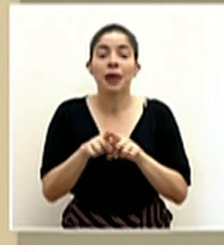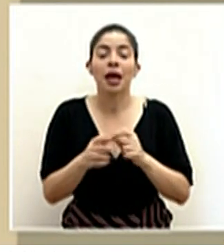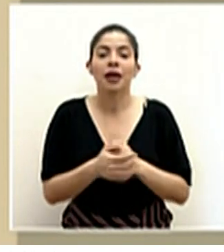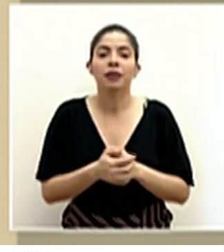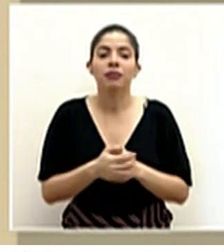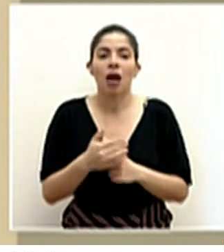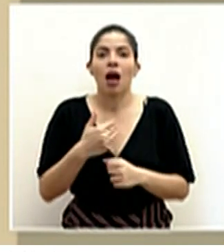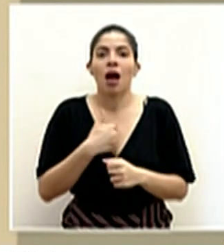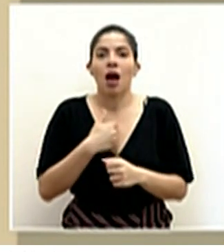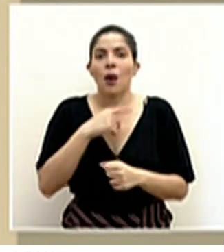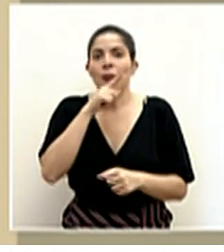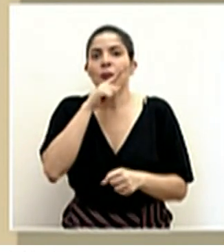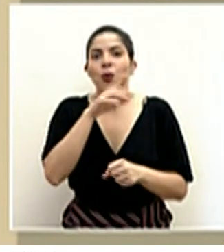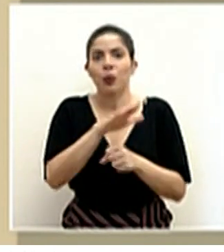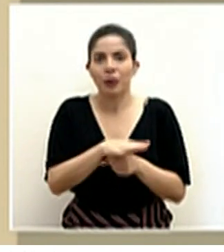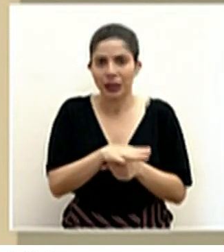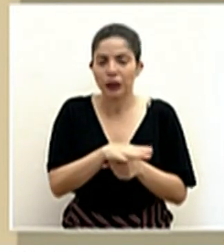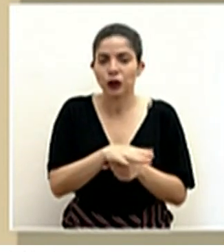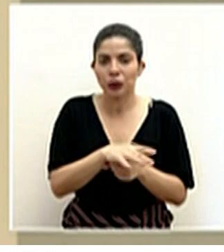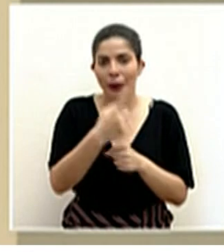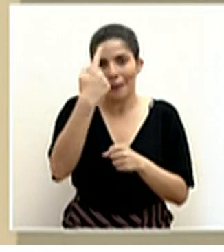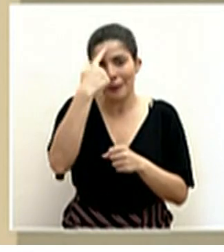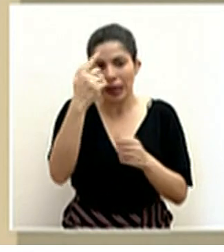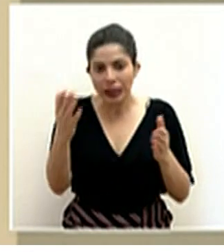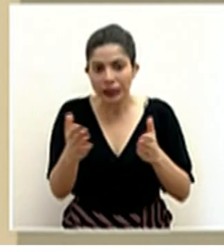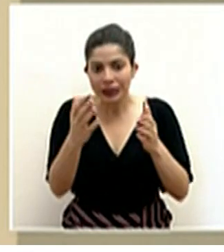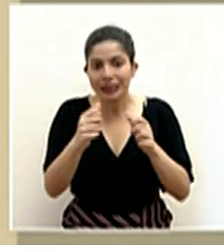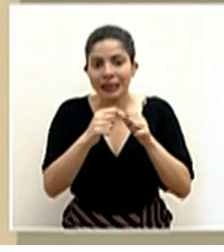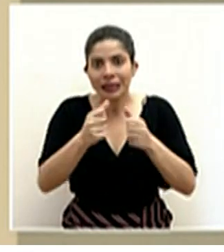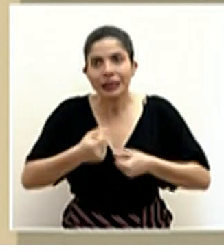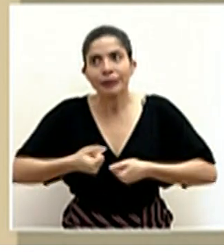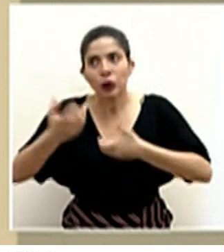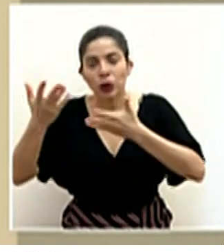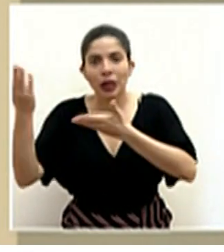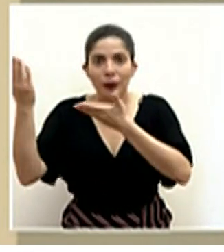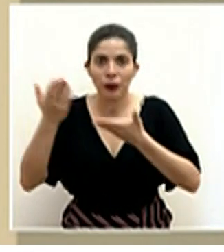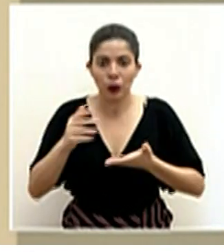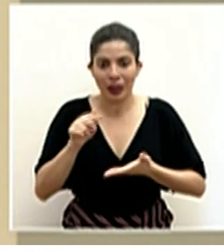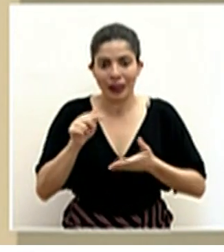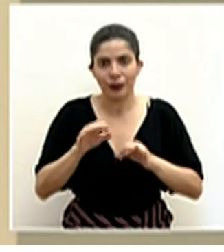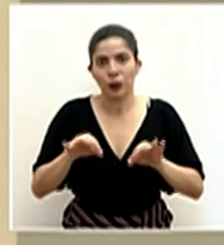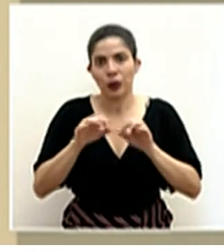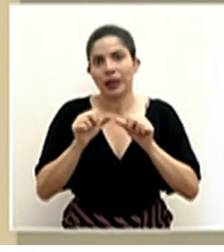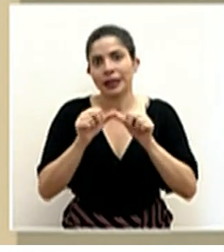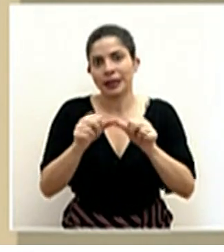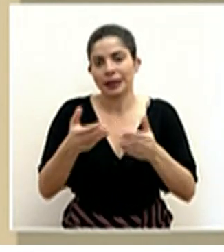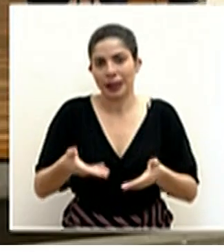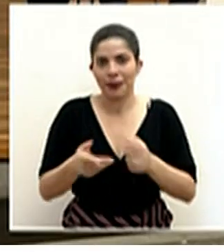el compromiso para poder seguir exportando e importando en nuestro país.